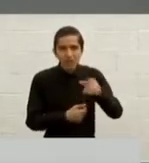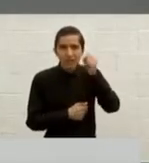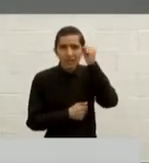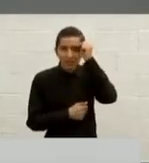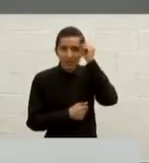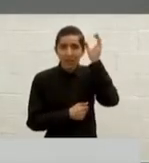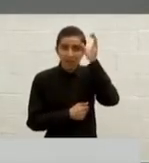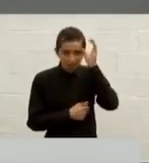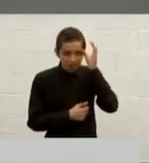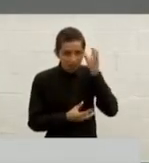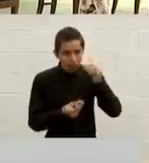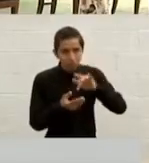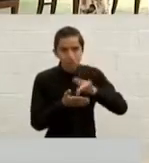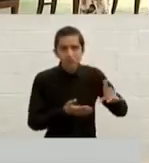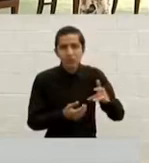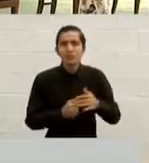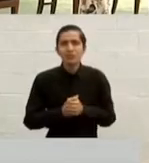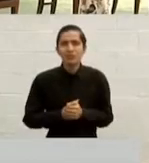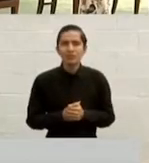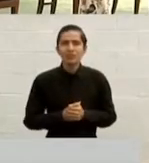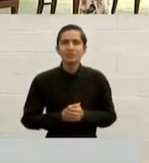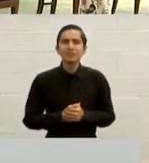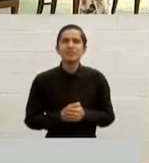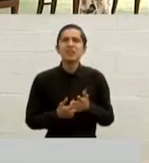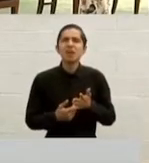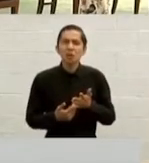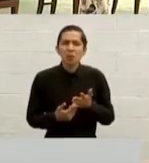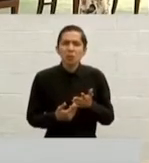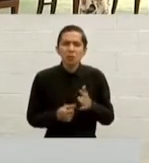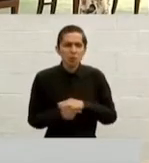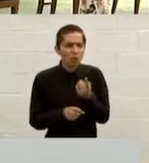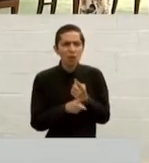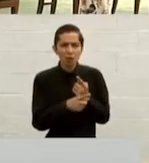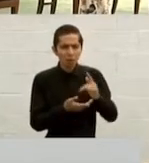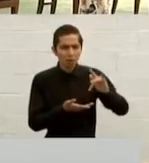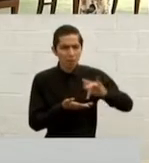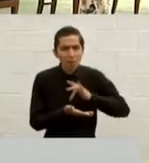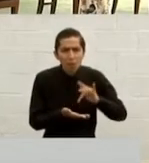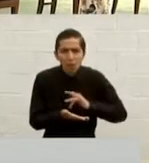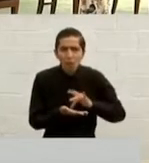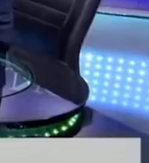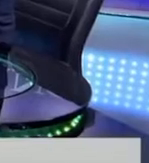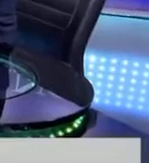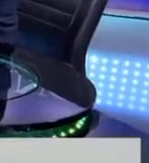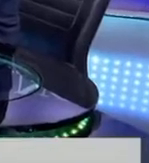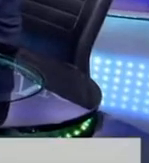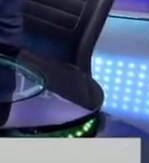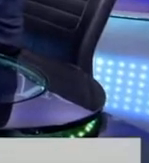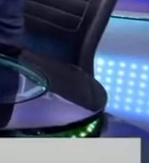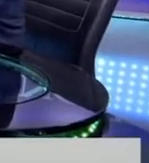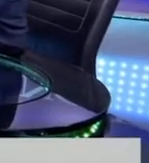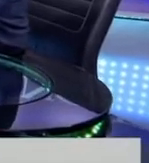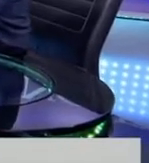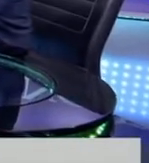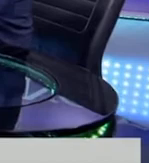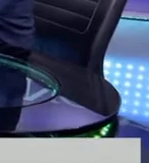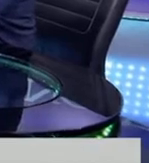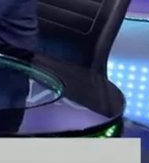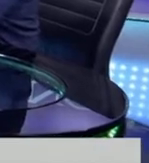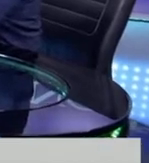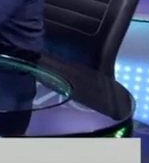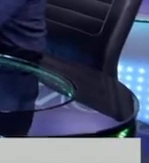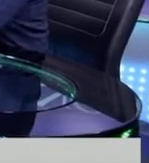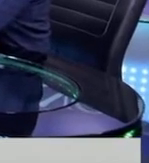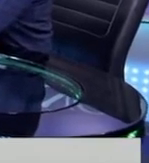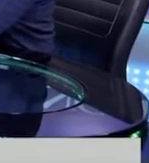actualmente. ¿Por qué se concentra? Ahora estamos viendo en nuestra pantalla, Jimena,